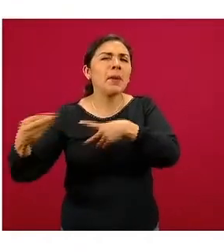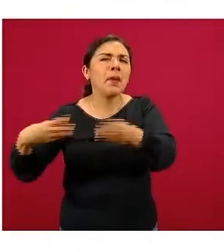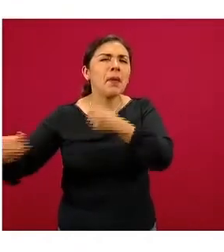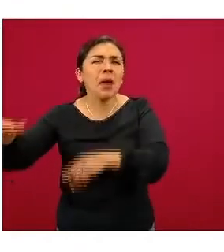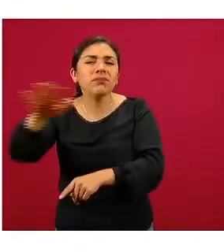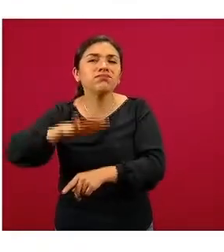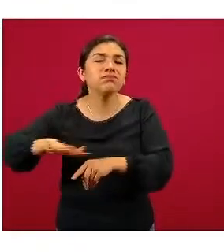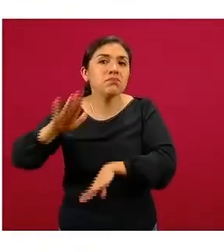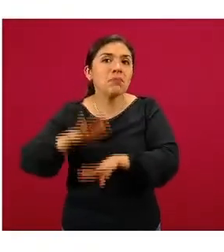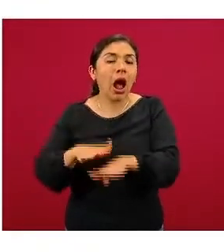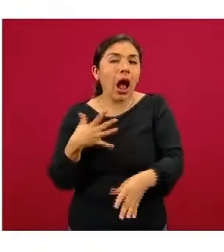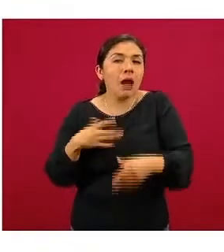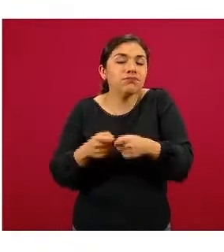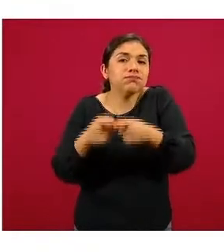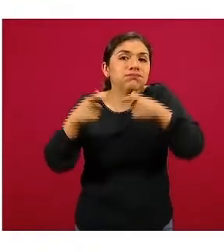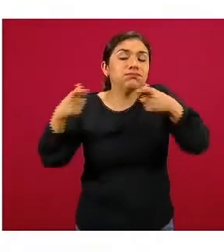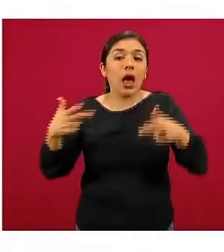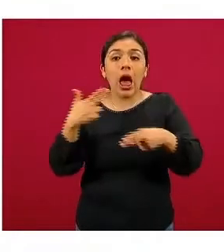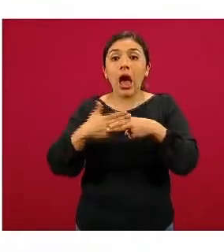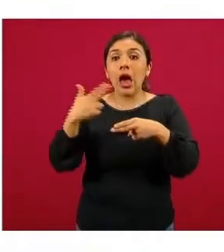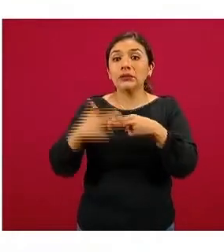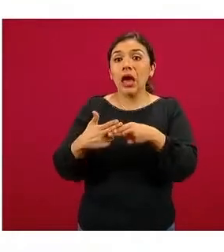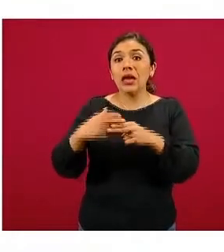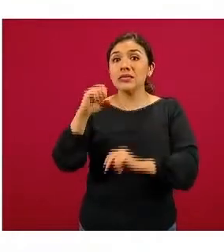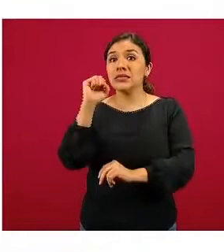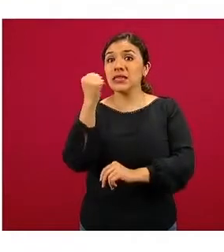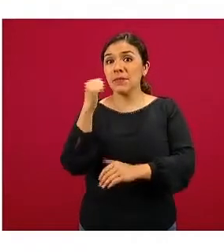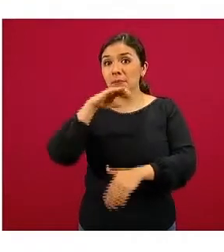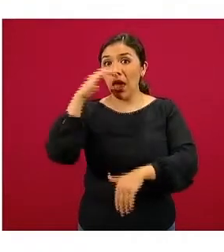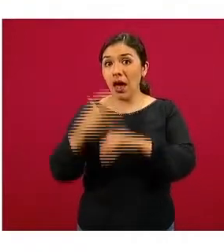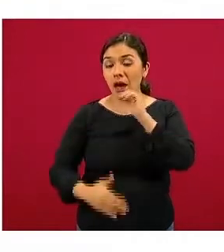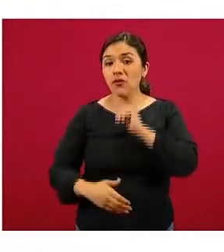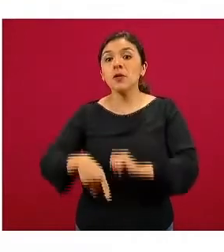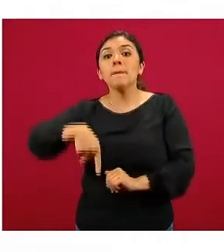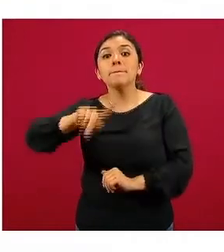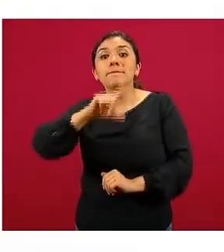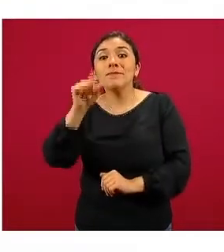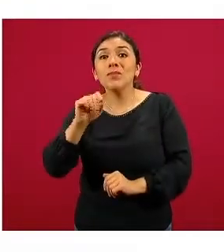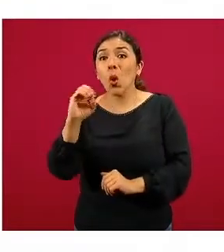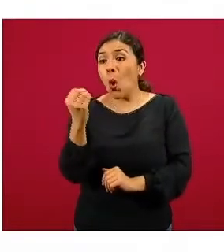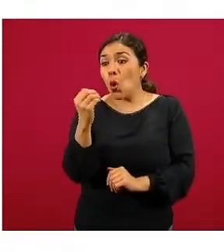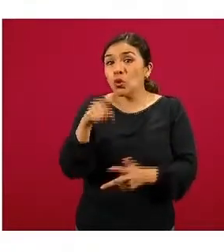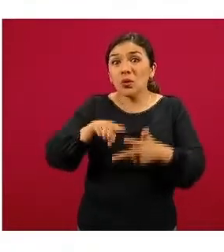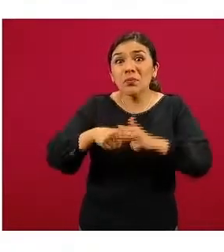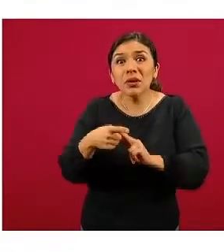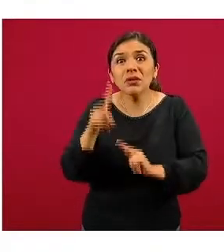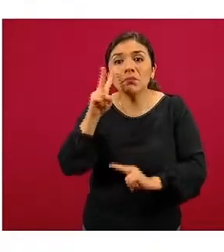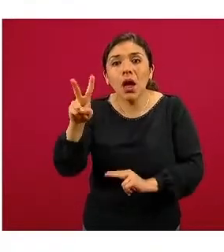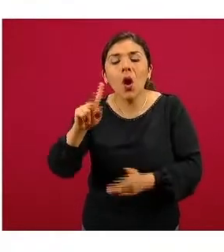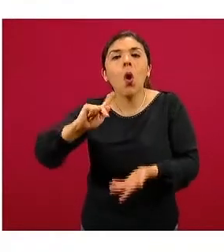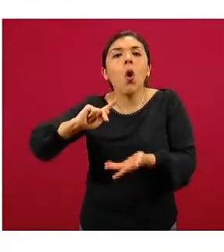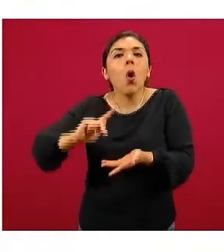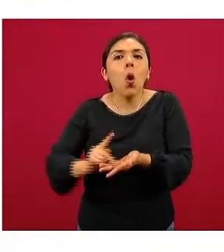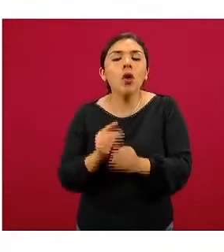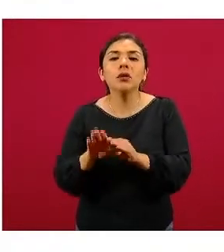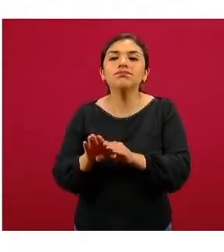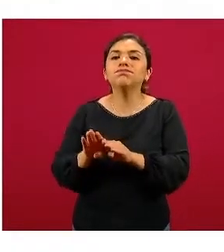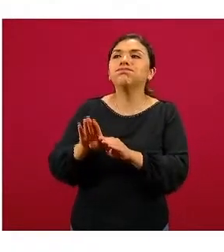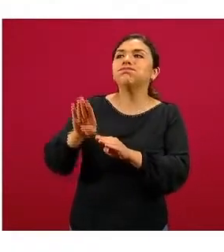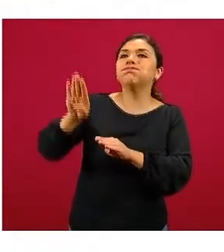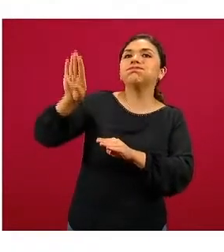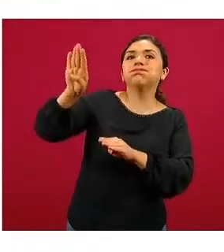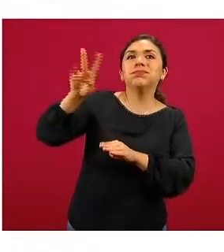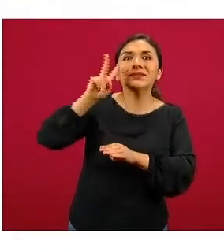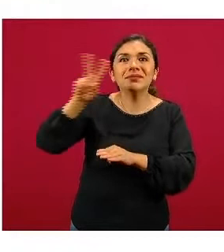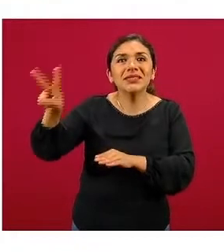tan acelerada hasta que terminó septiembre, pero inicia octubre y vean cómo la tendencia de la curva, además